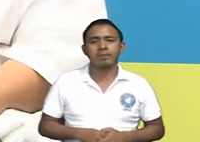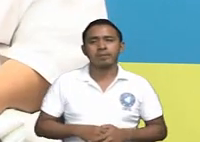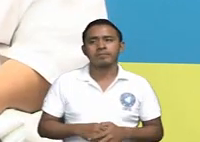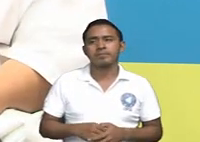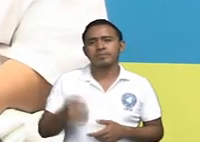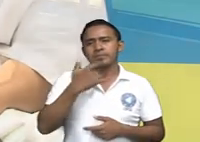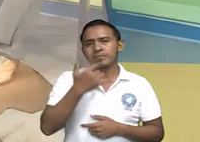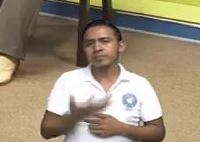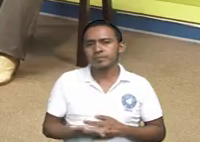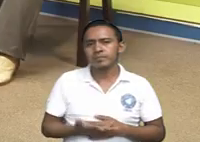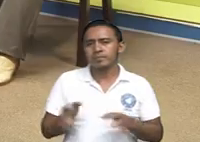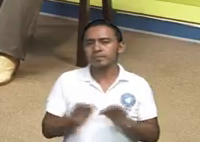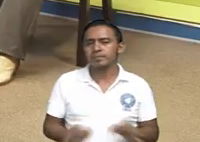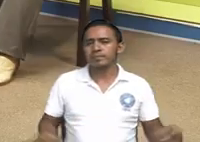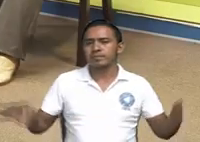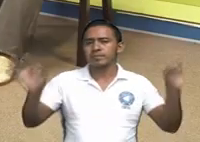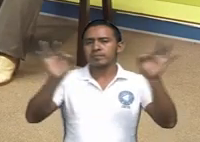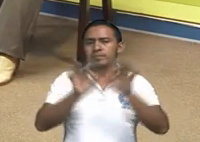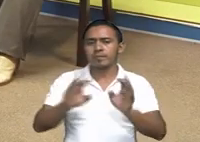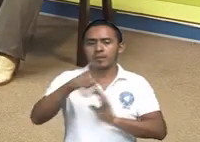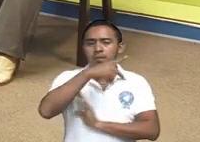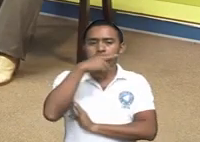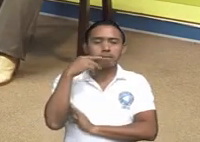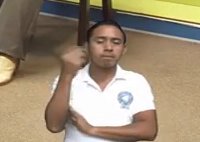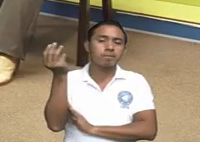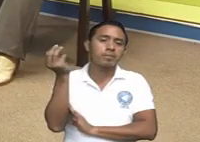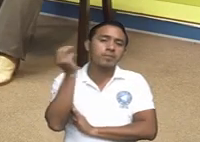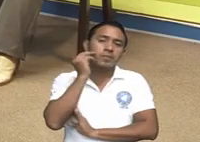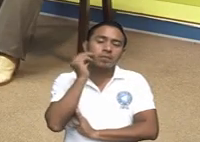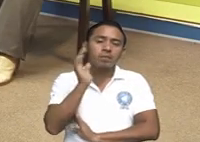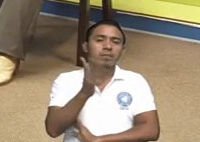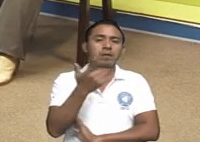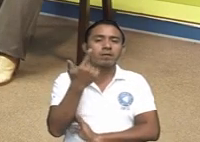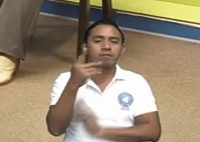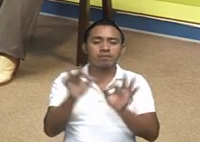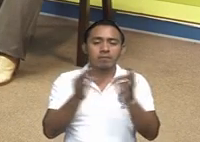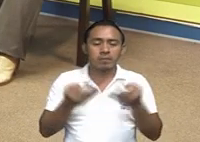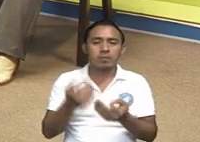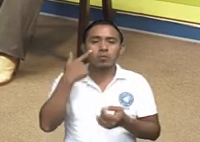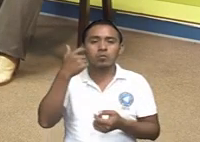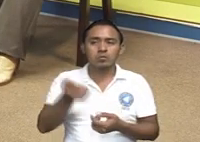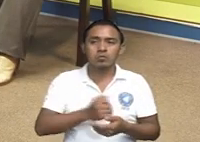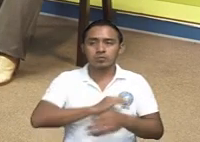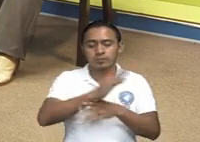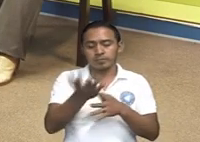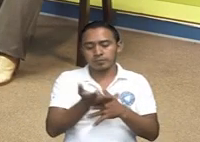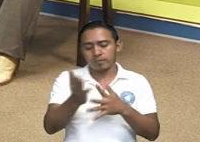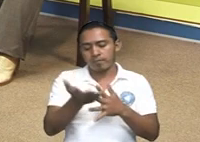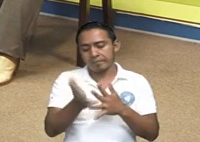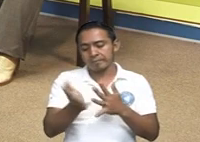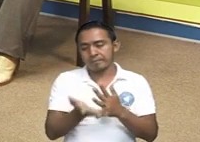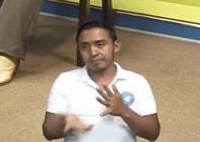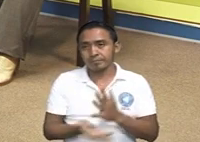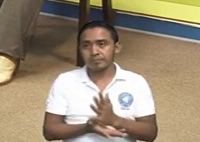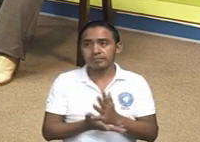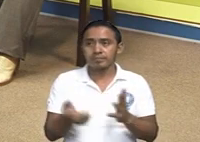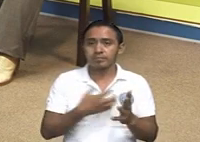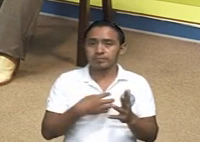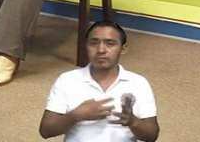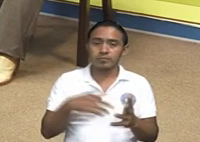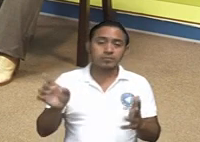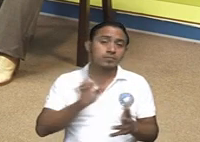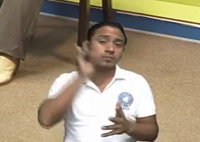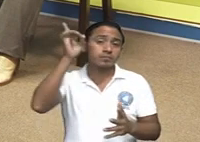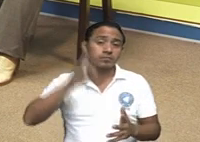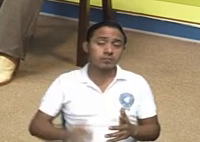qué son importantes que los padres de familia conozcan las etapas de desarrollo en la sexualidad de los